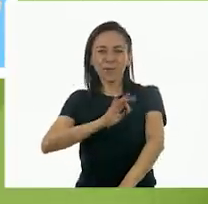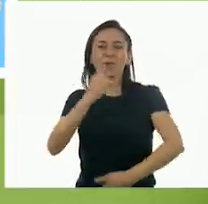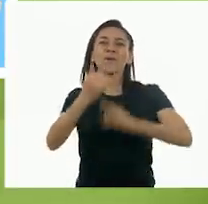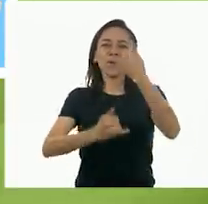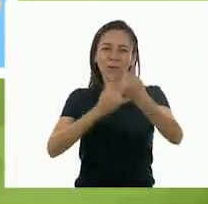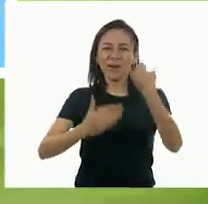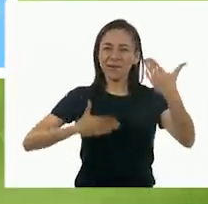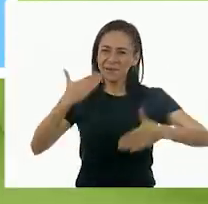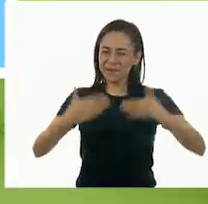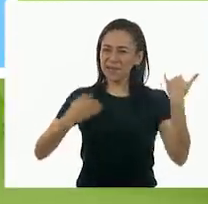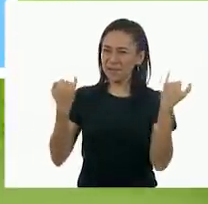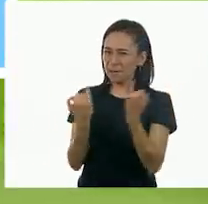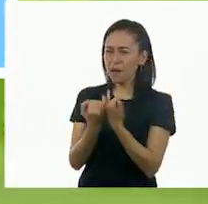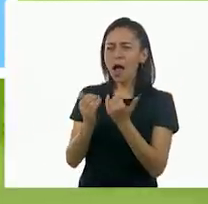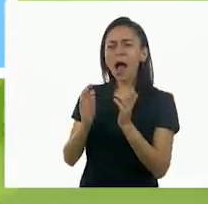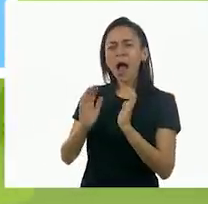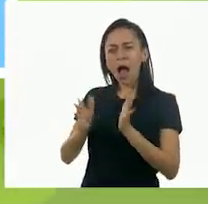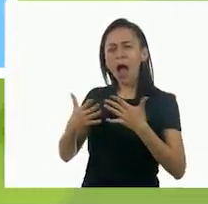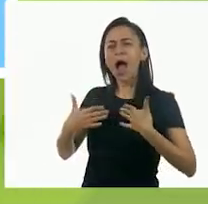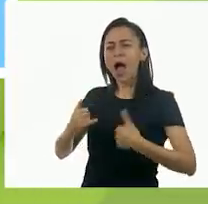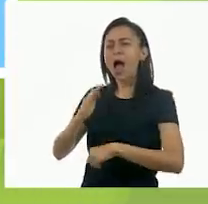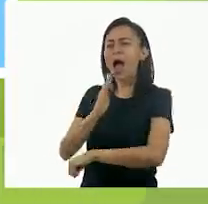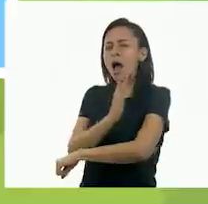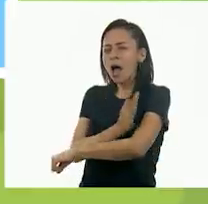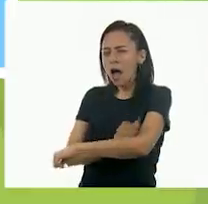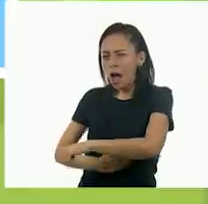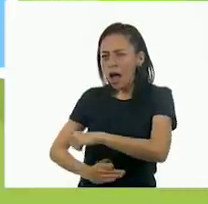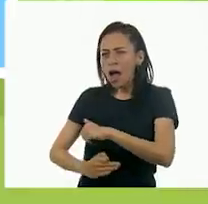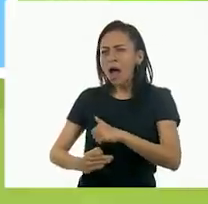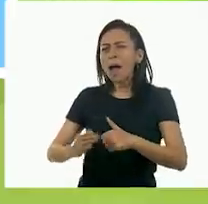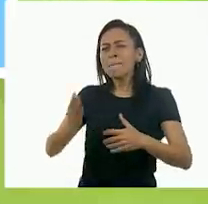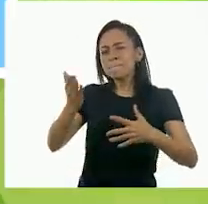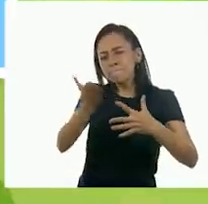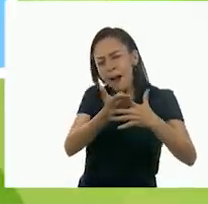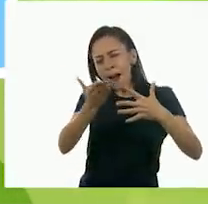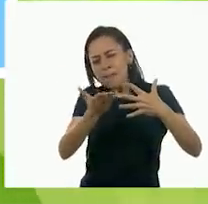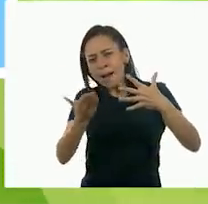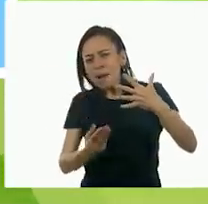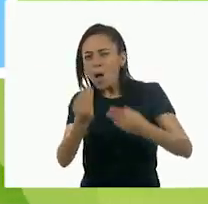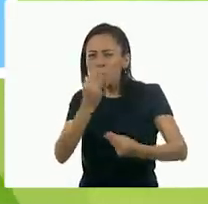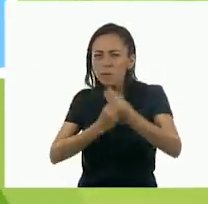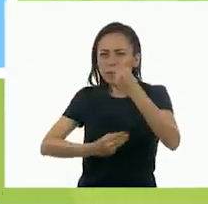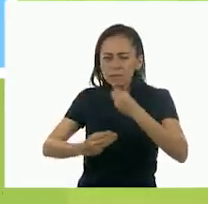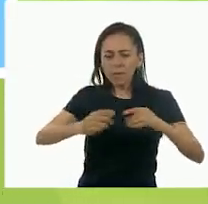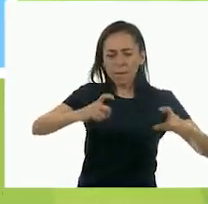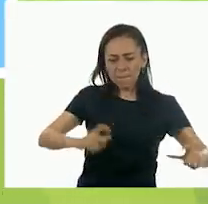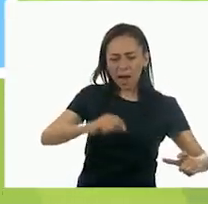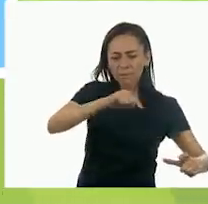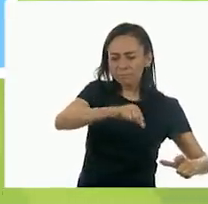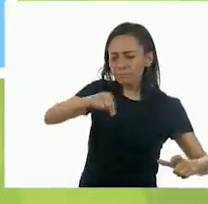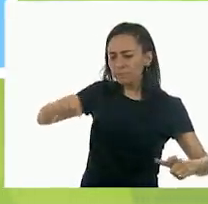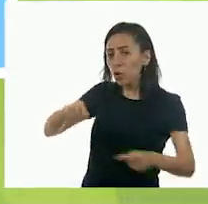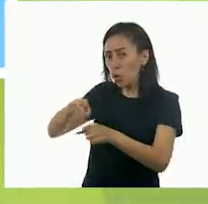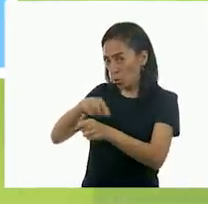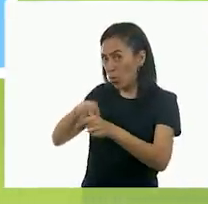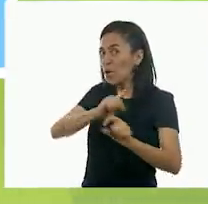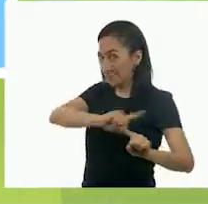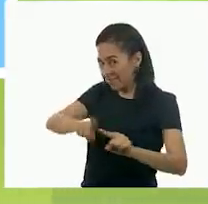chiste es comer de muchos colores en cada comida? ¡Ajá! Por ejemplo...